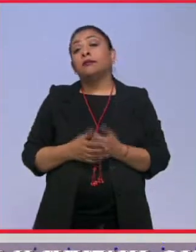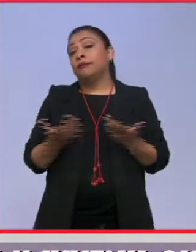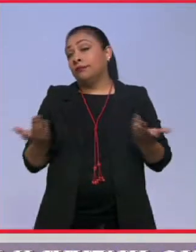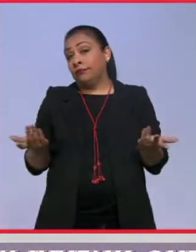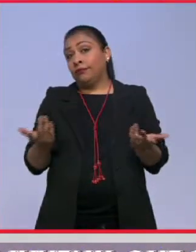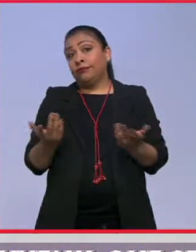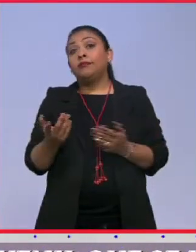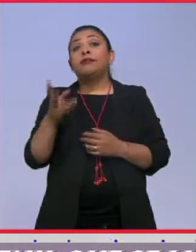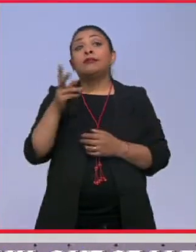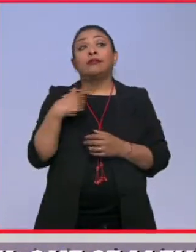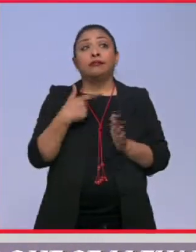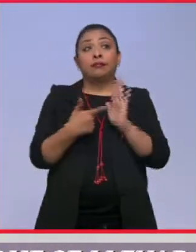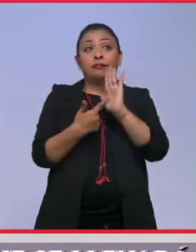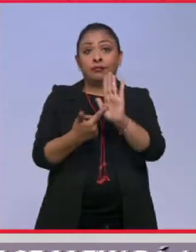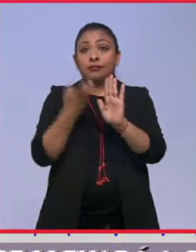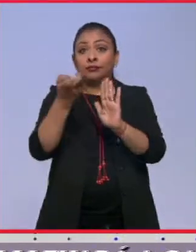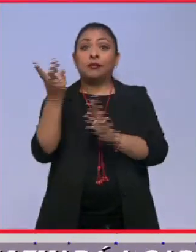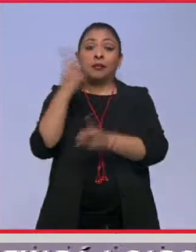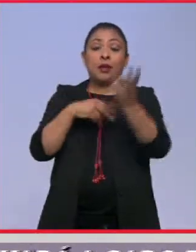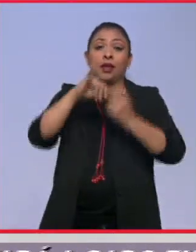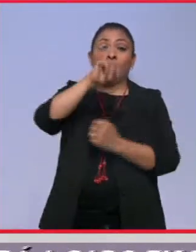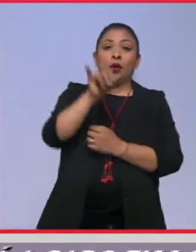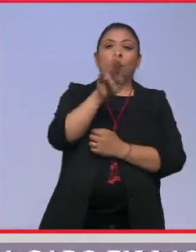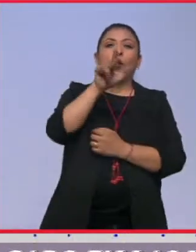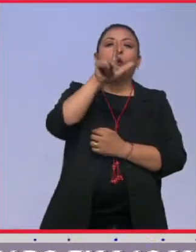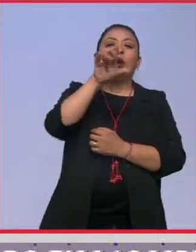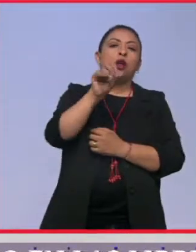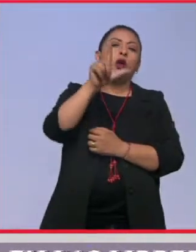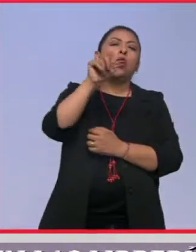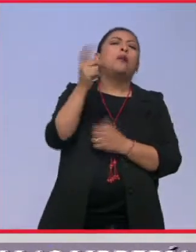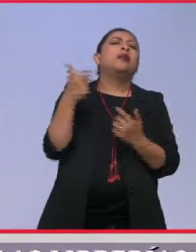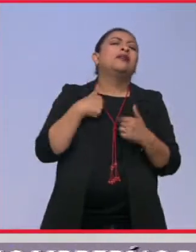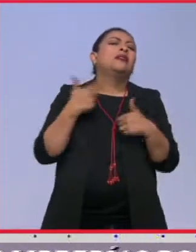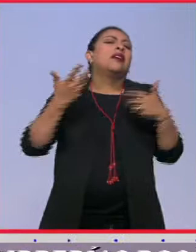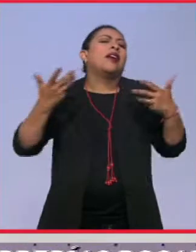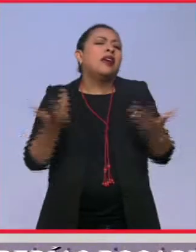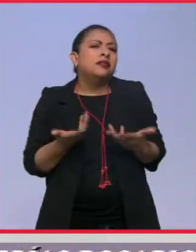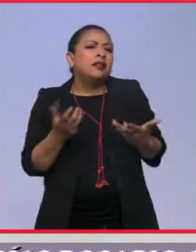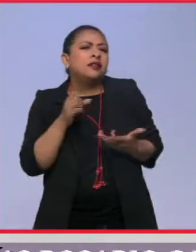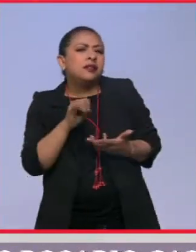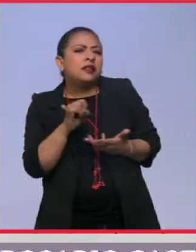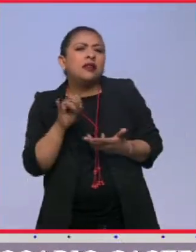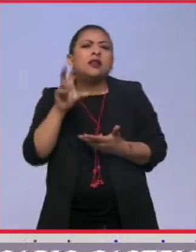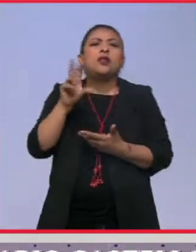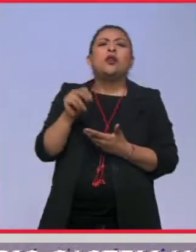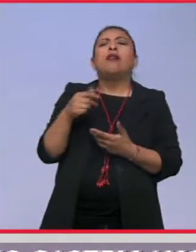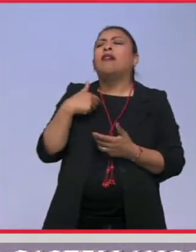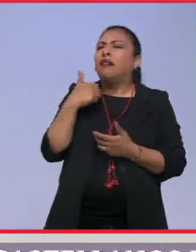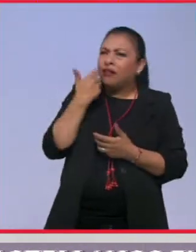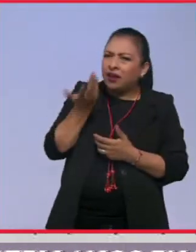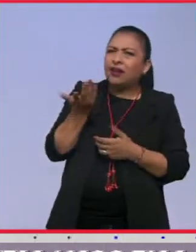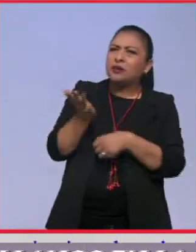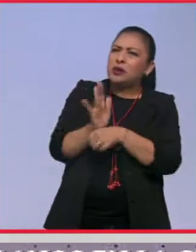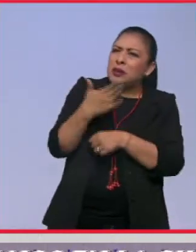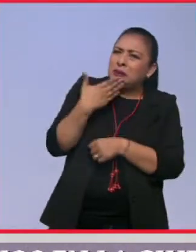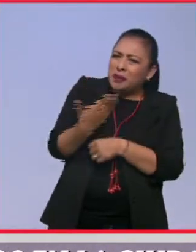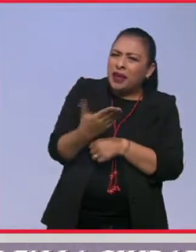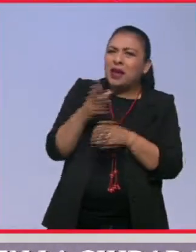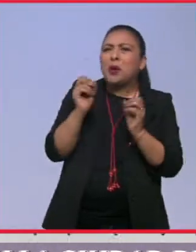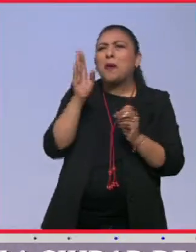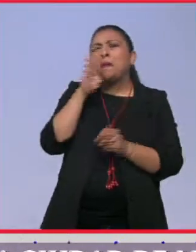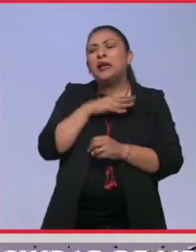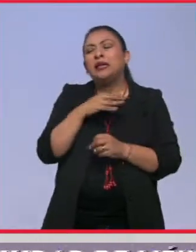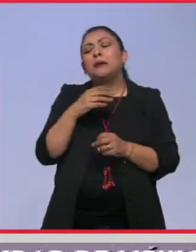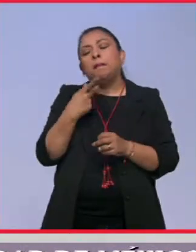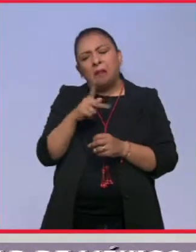Bueno, se los habíamos ofrecido. Aquí está Julio López. ¿Qué hacemos y qué no hacemos? Julio, queremos pasarla bien en el cine o pasarla mal, pero que